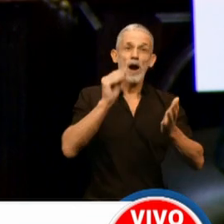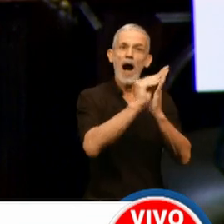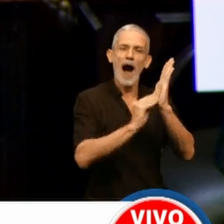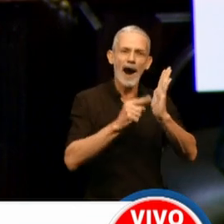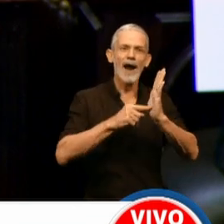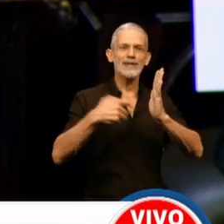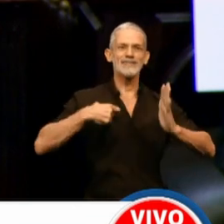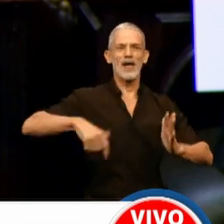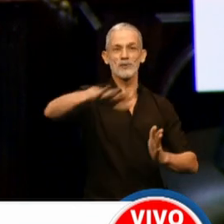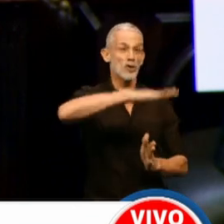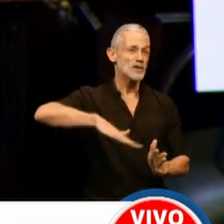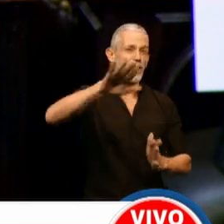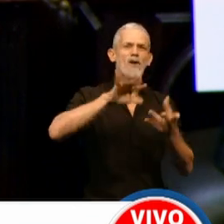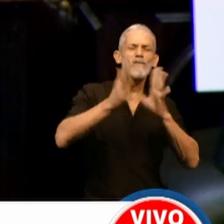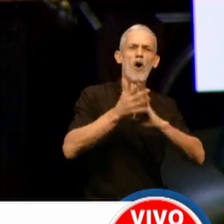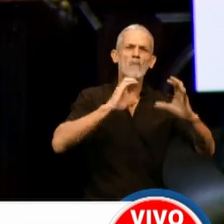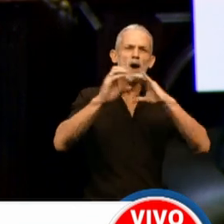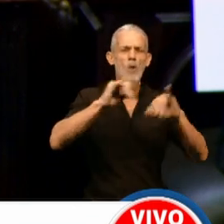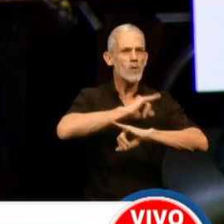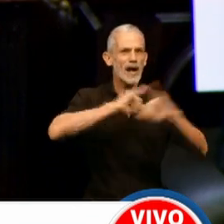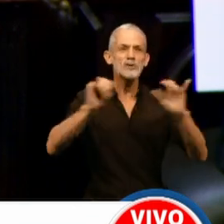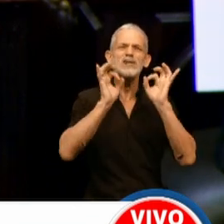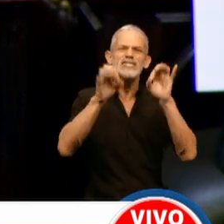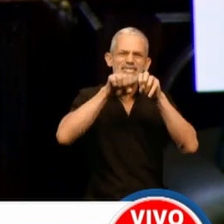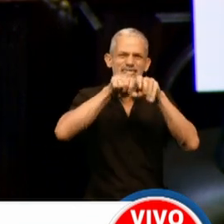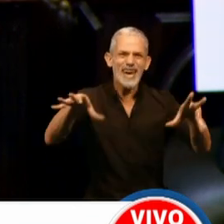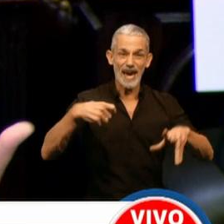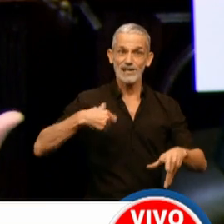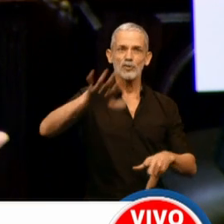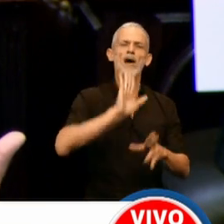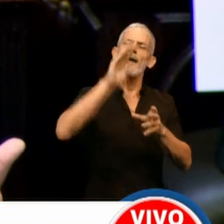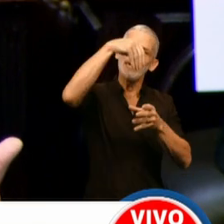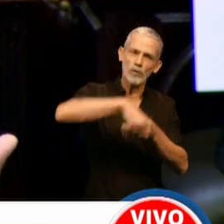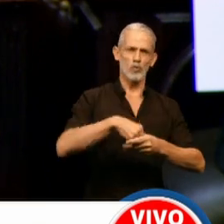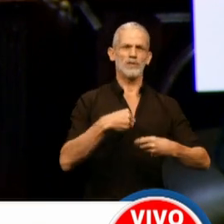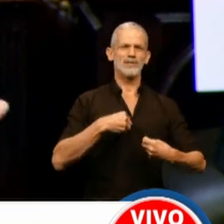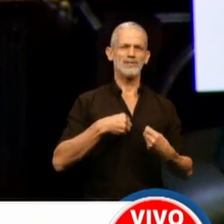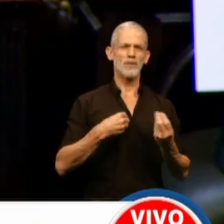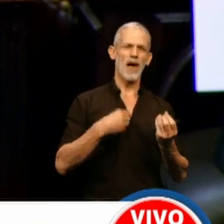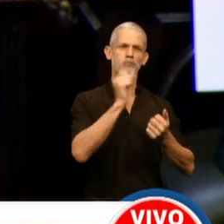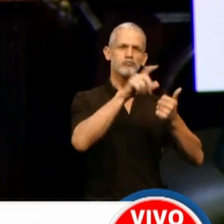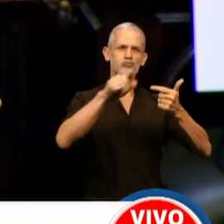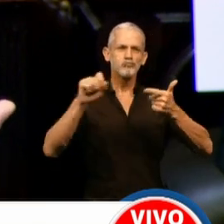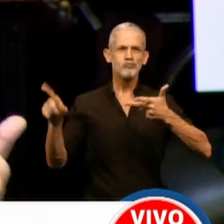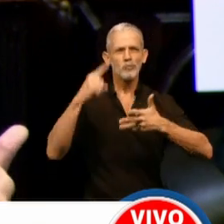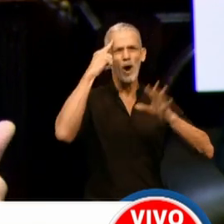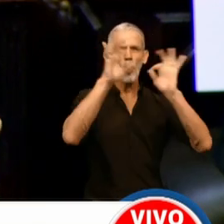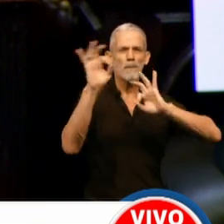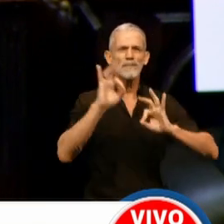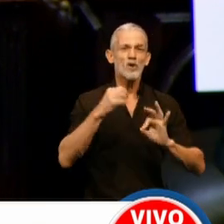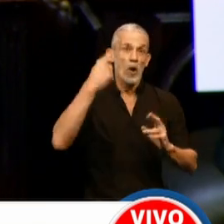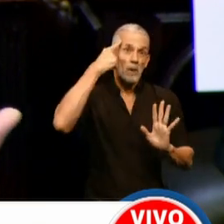que llegue a la sociedad que la manera de comunicar que llegue a la sociedad incluya esas sensibilidades esos